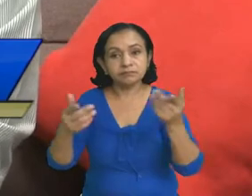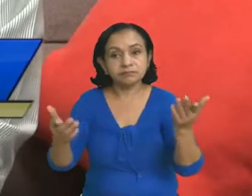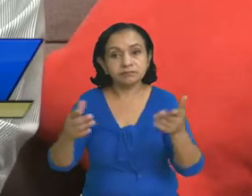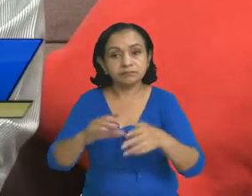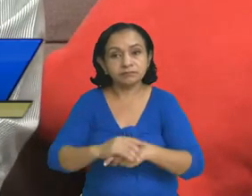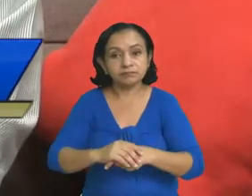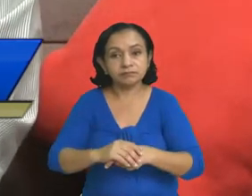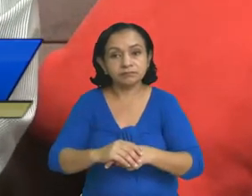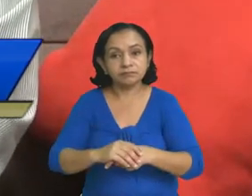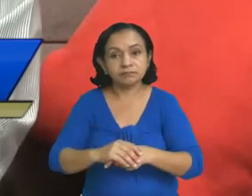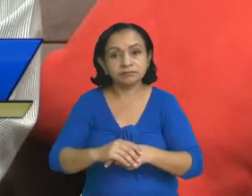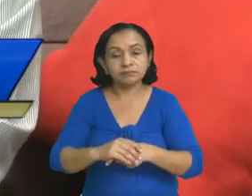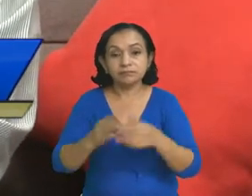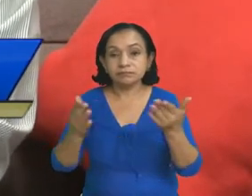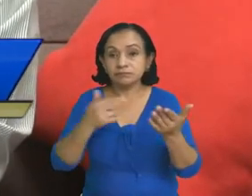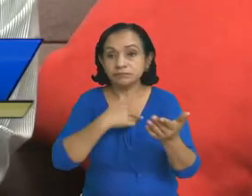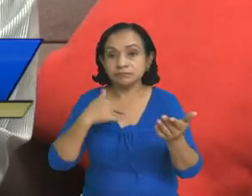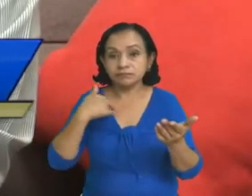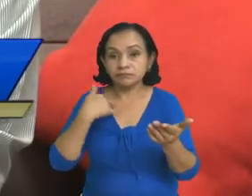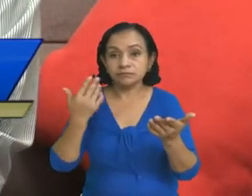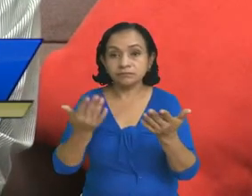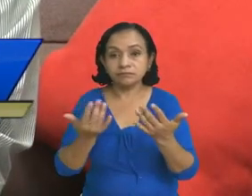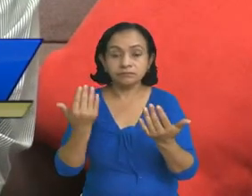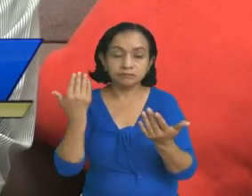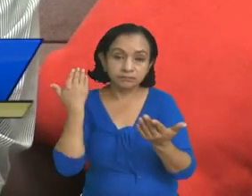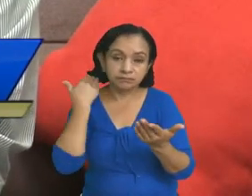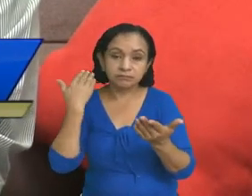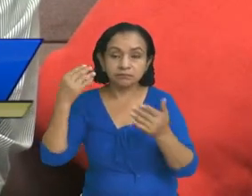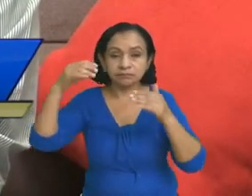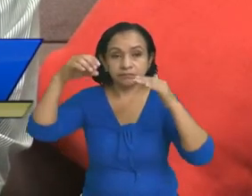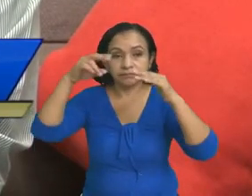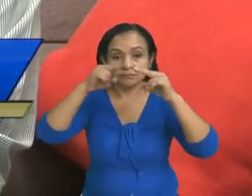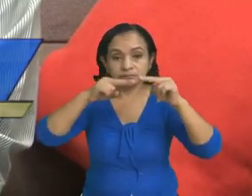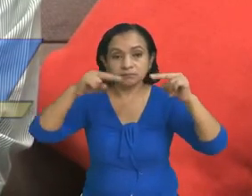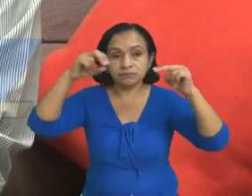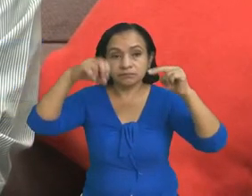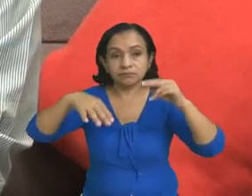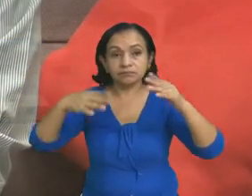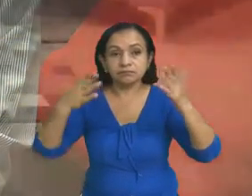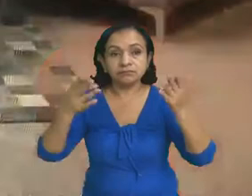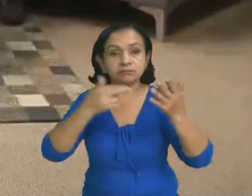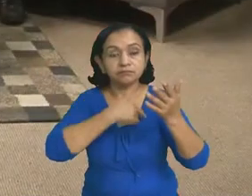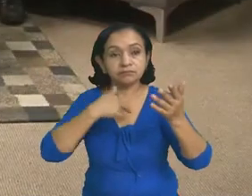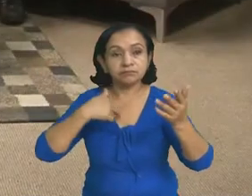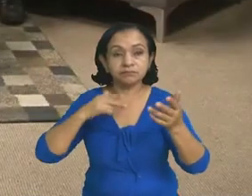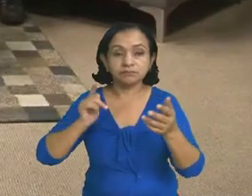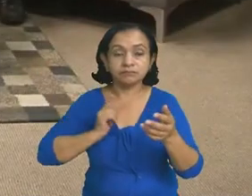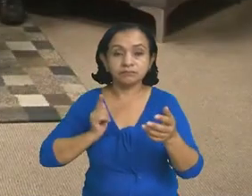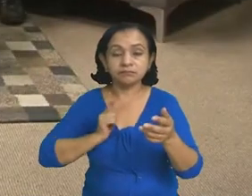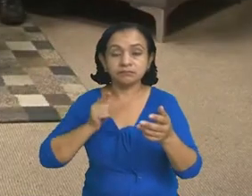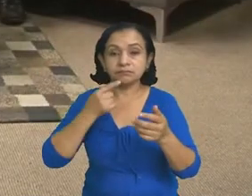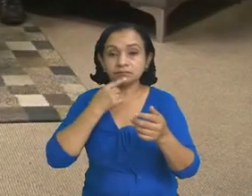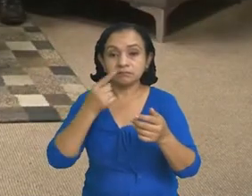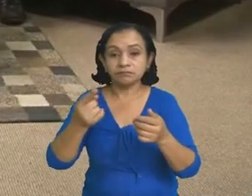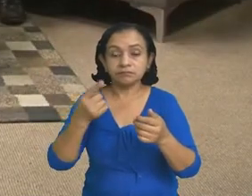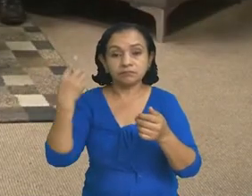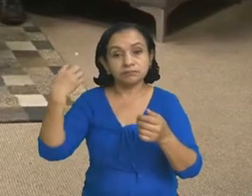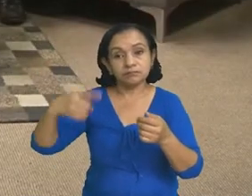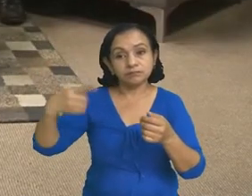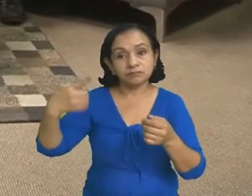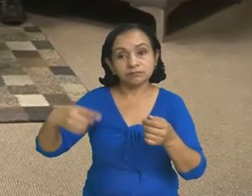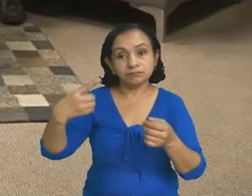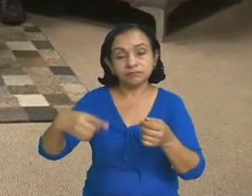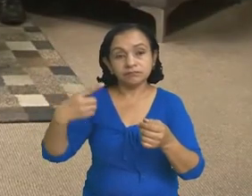y impacta, pues, o sea, ese costo es claro, claro, fuerte, acumulado. Y ahí está precisamente cuando se dice restitución de